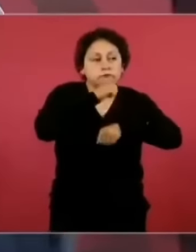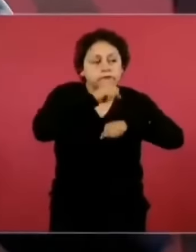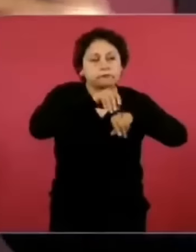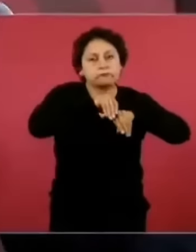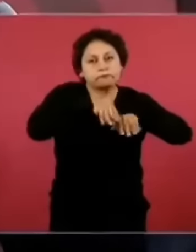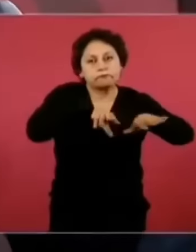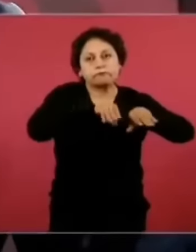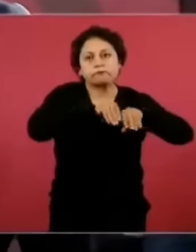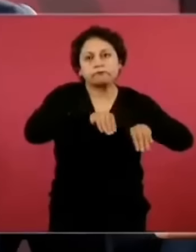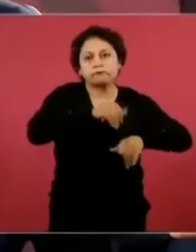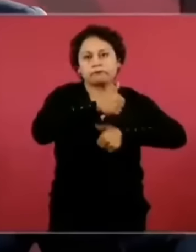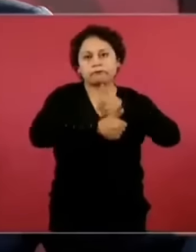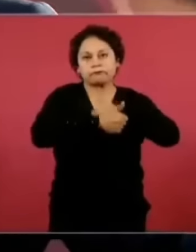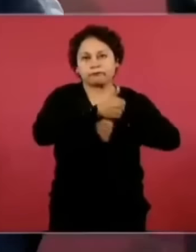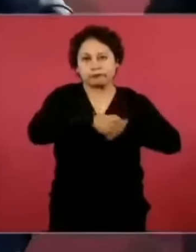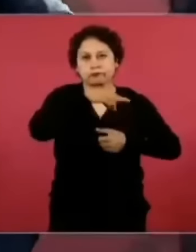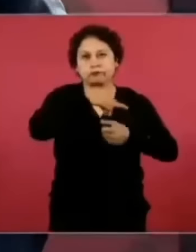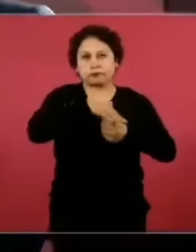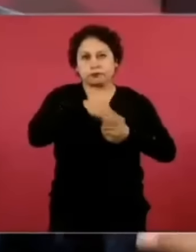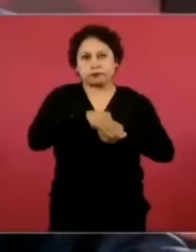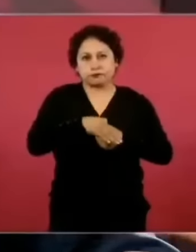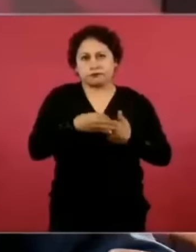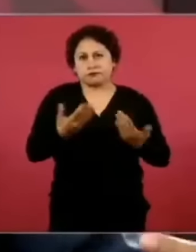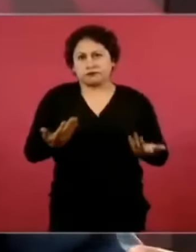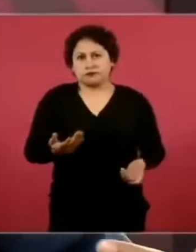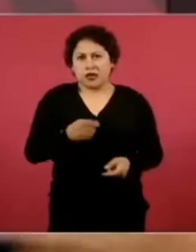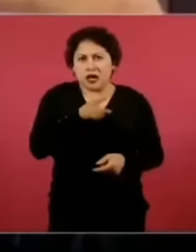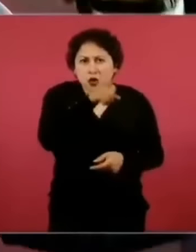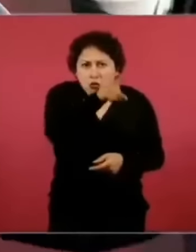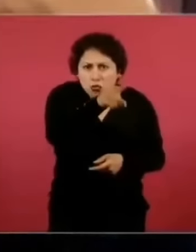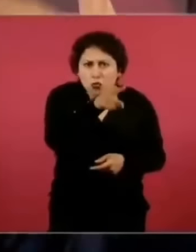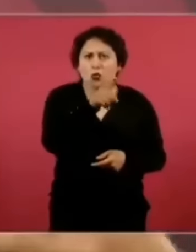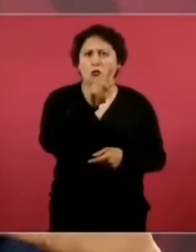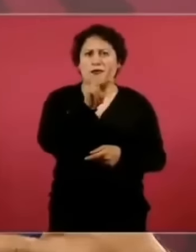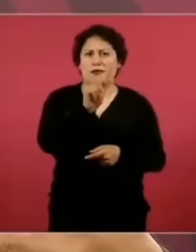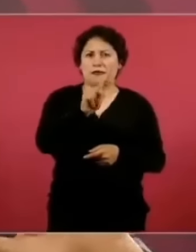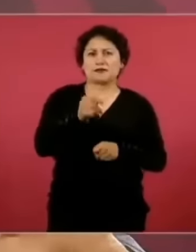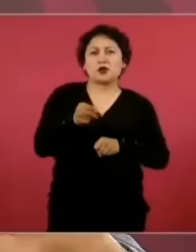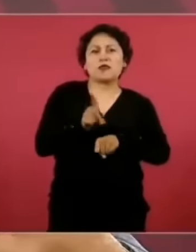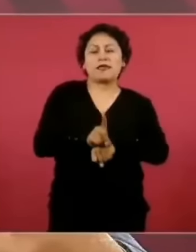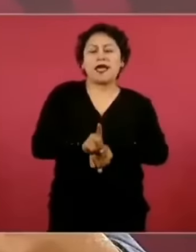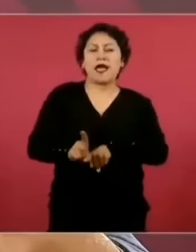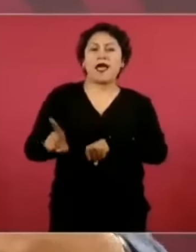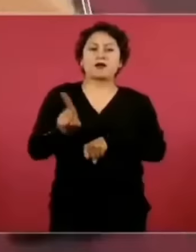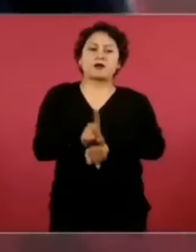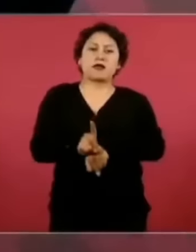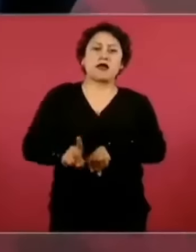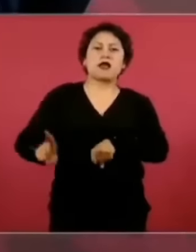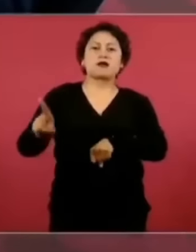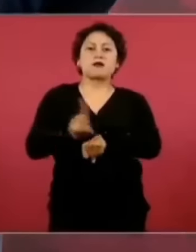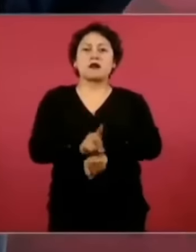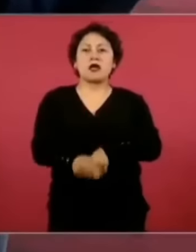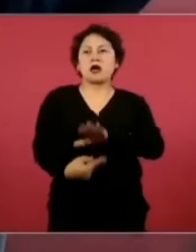todos los días, dabas a conocer resultados de una encuesta en donde Peña Nieto